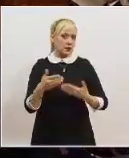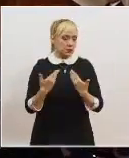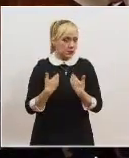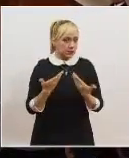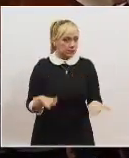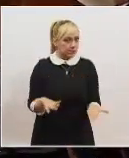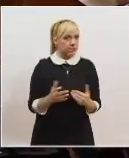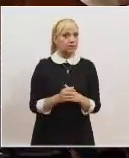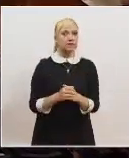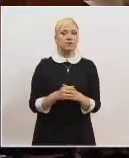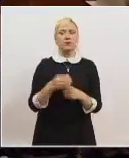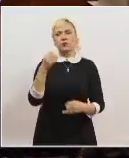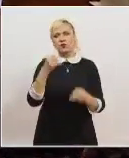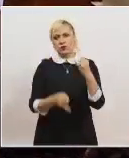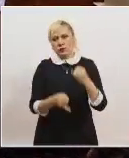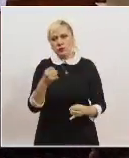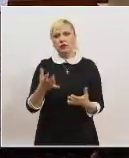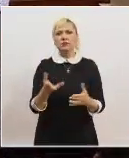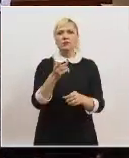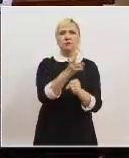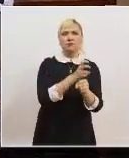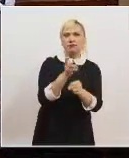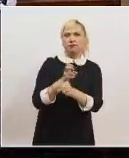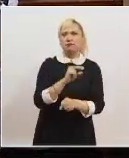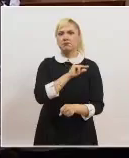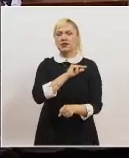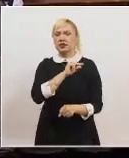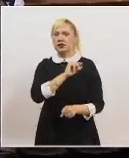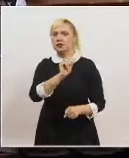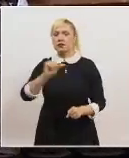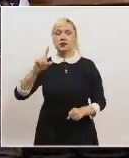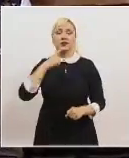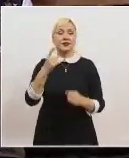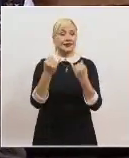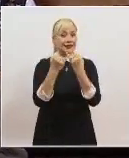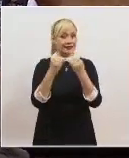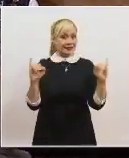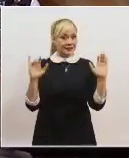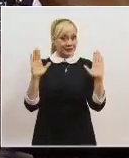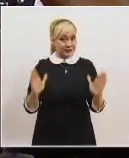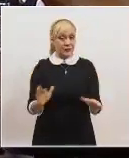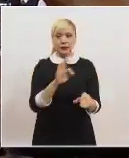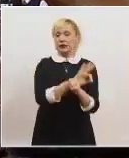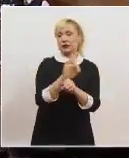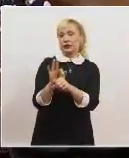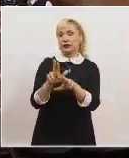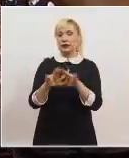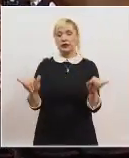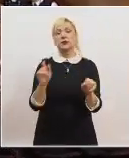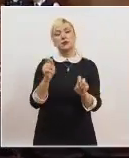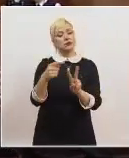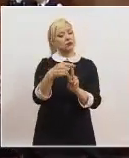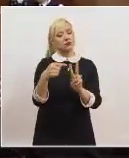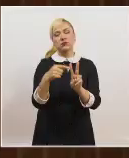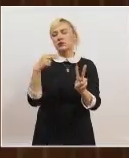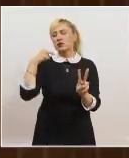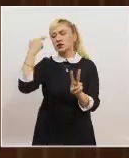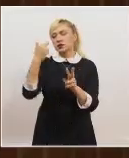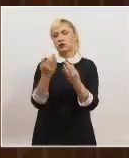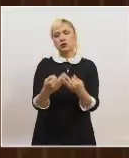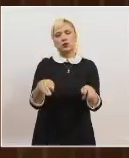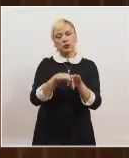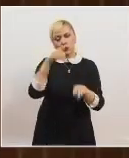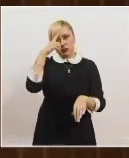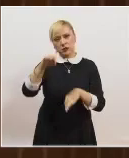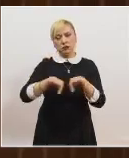y locales, así como invitados especiales, aseguró que la independencia y la imparcialidad son dos principios fundamentales que guían